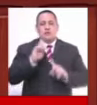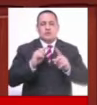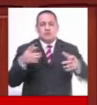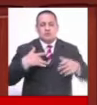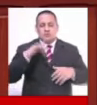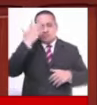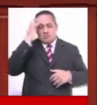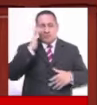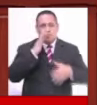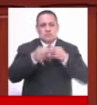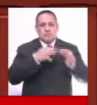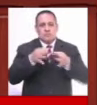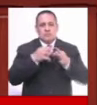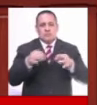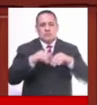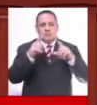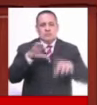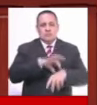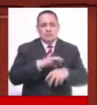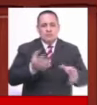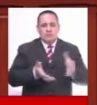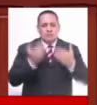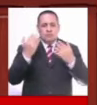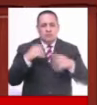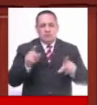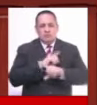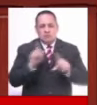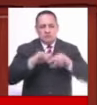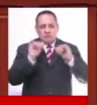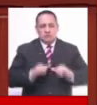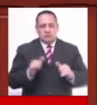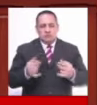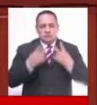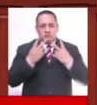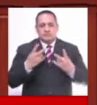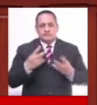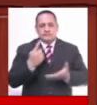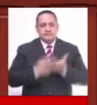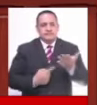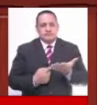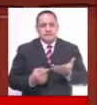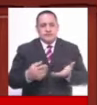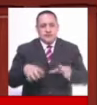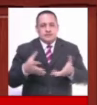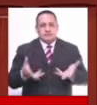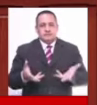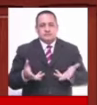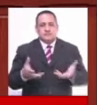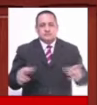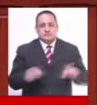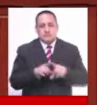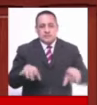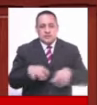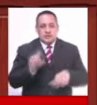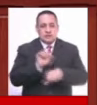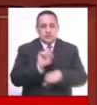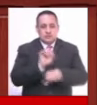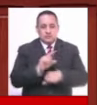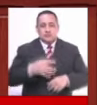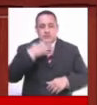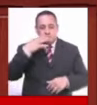genialidad optó por sacar a estos profesionales, que en realidad no hacen otra cosa que hacer que la educación sea